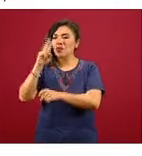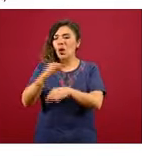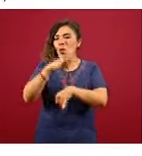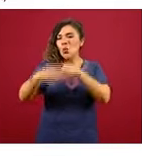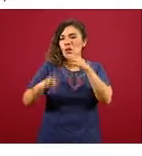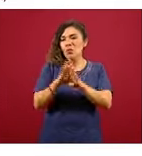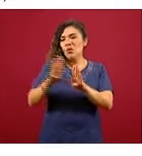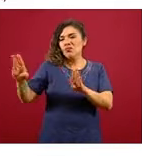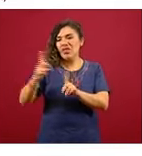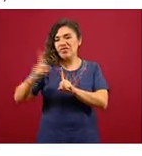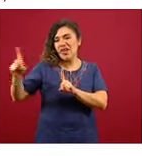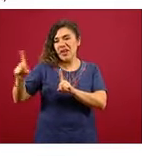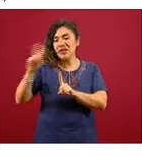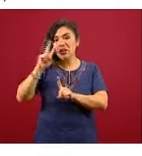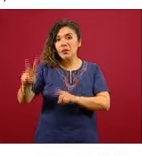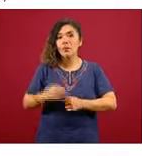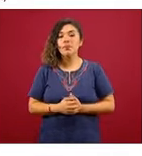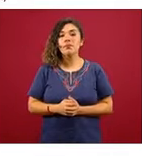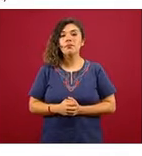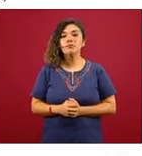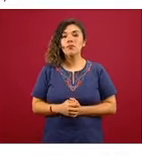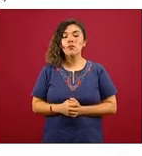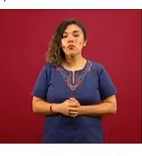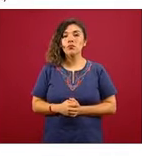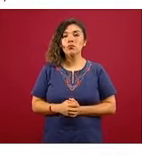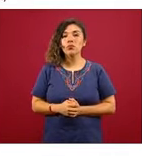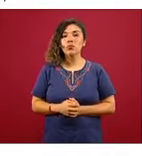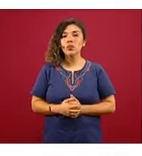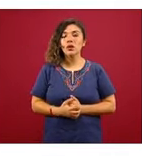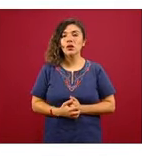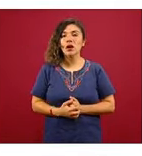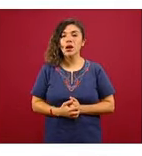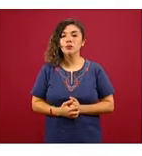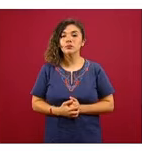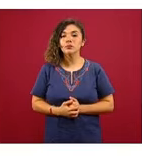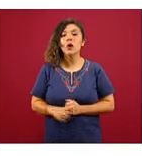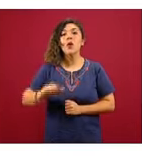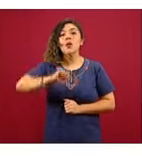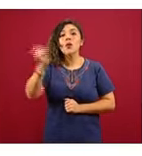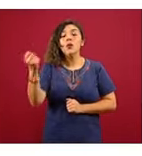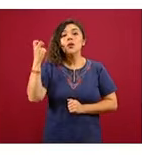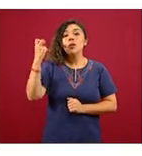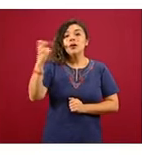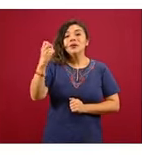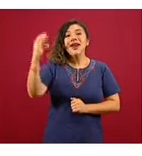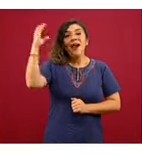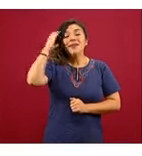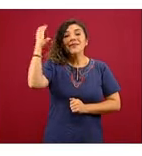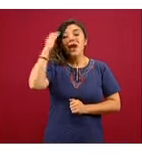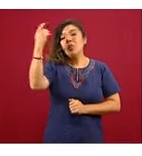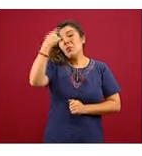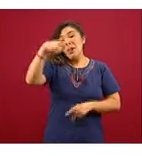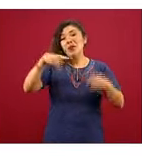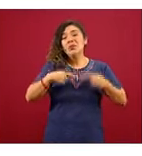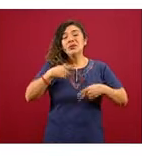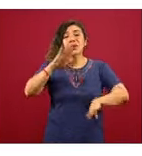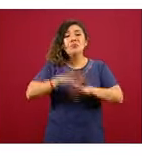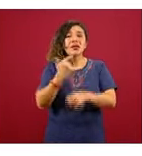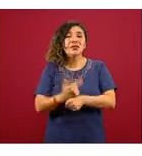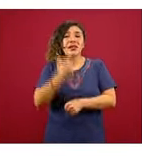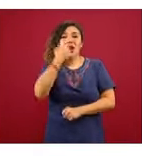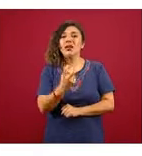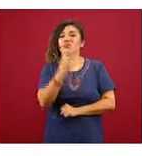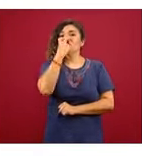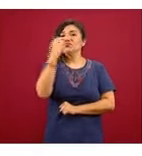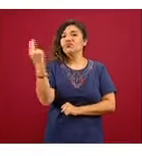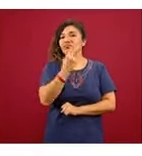el lado derecho de la gráfica. Veamos la siguiente diapositiva, donde vamos a ver las camas para pacientes críticos,